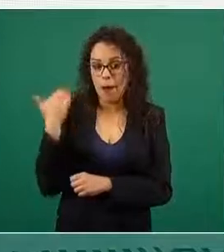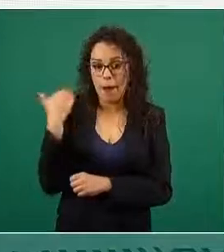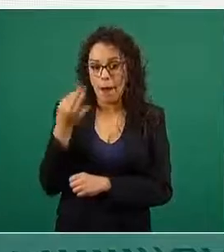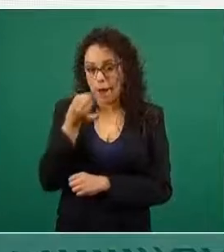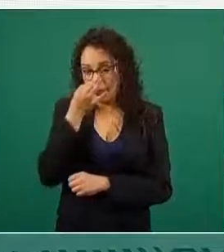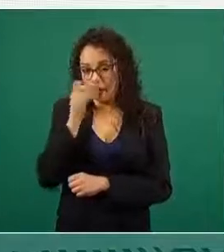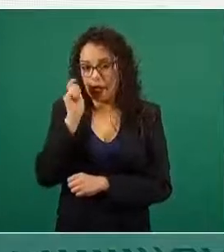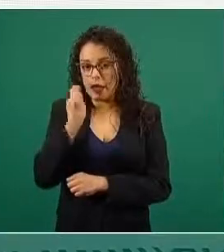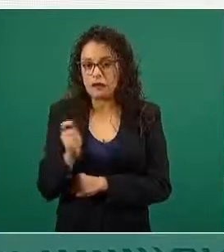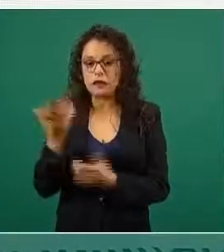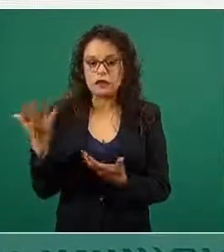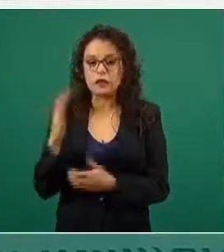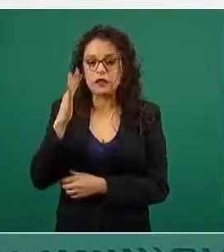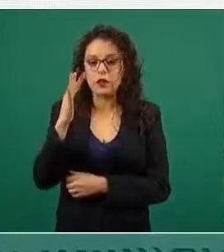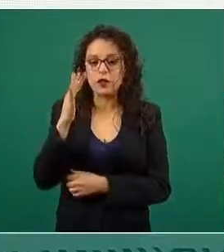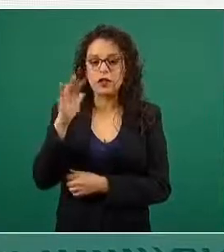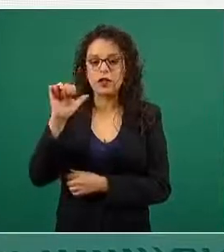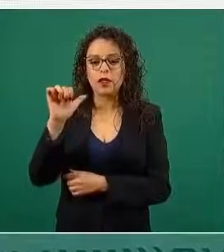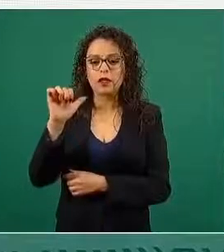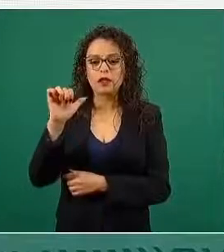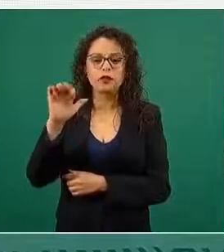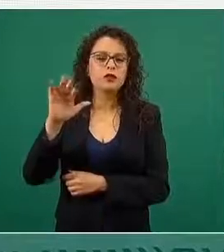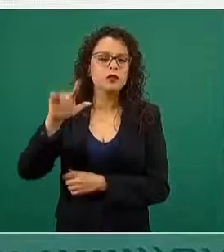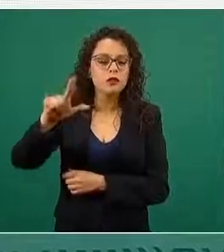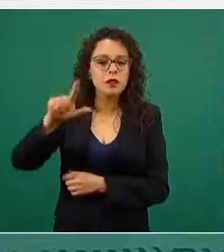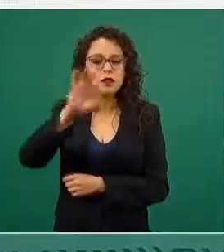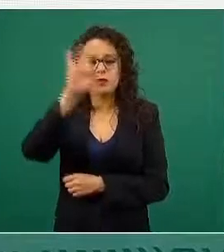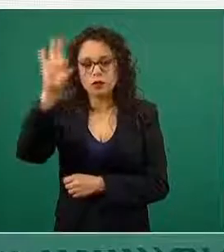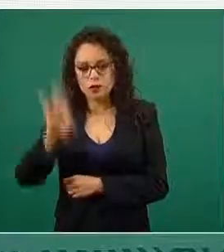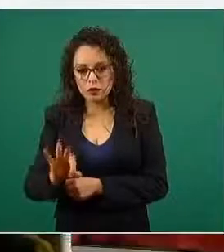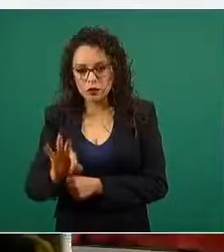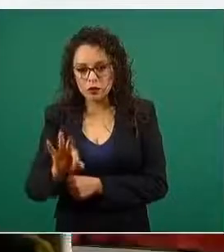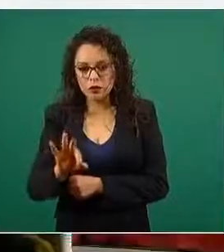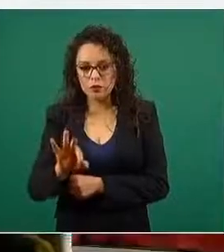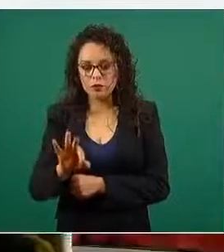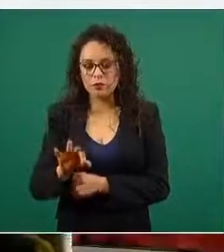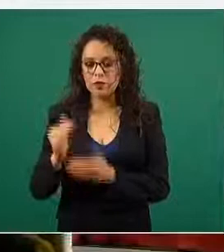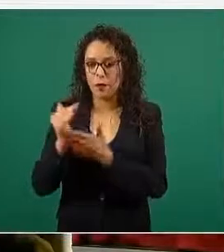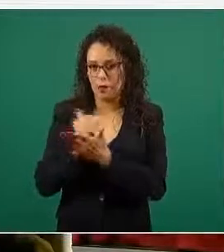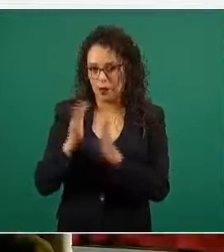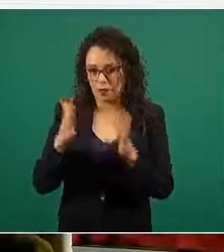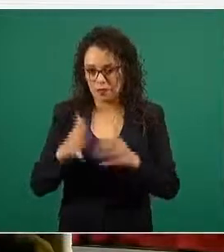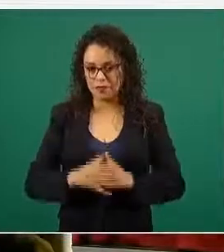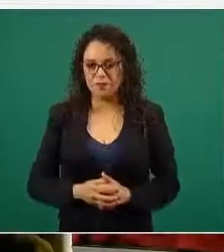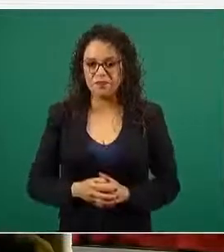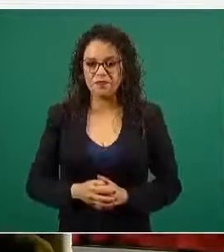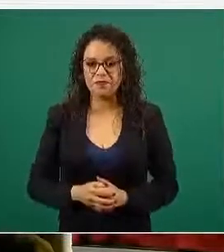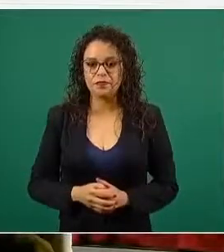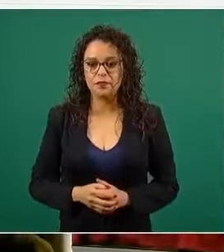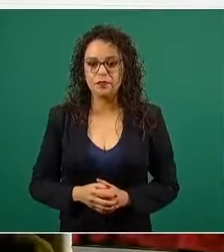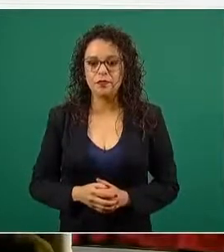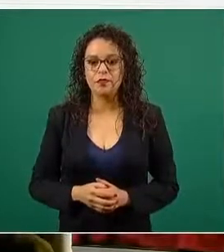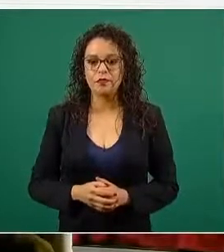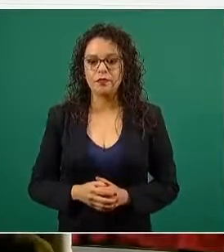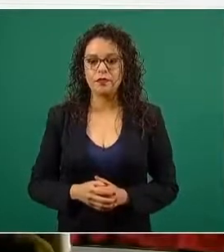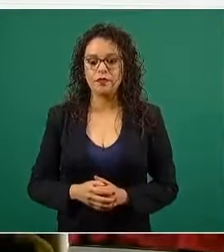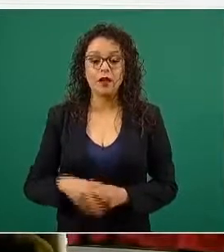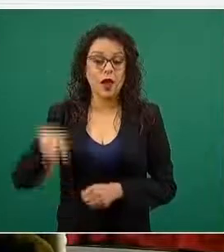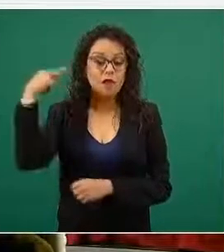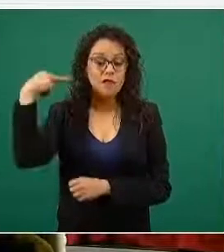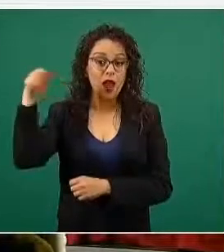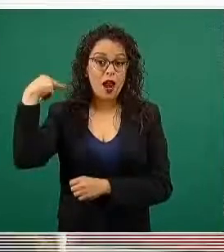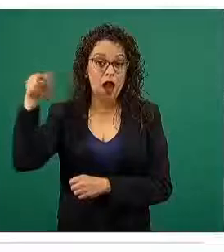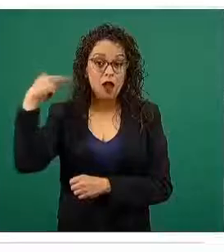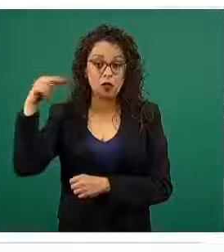arriba del 57%, tiene 57%. La siguiente. Casi para terminar, Veracruz, en